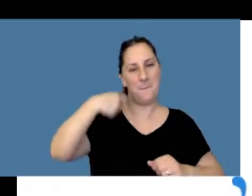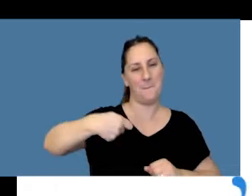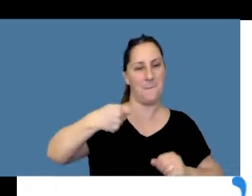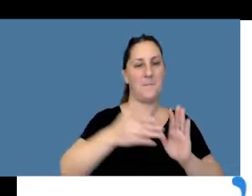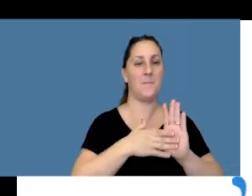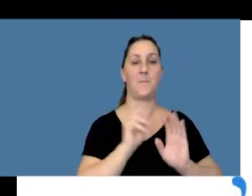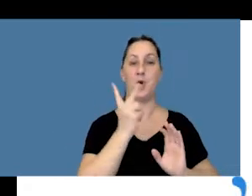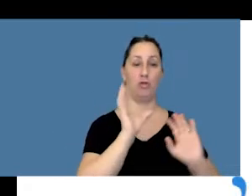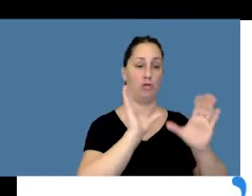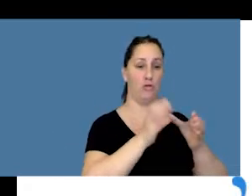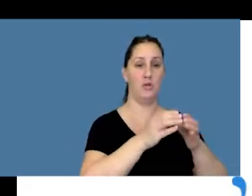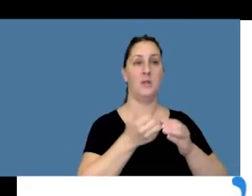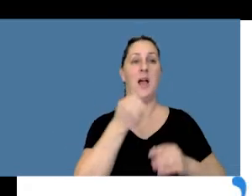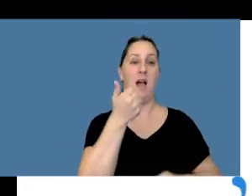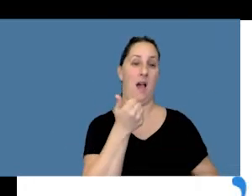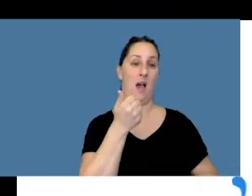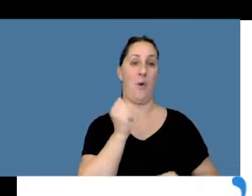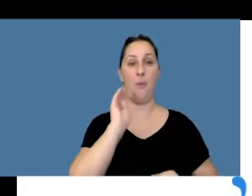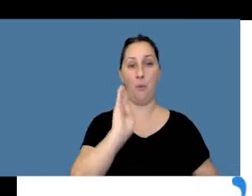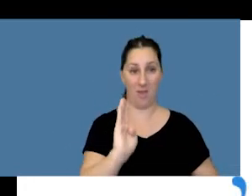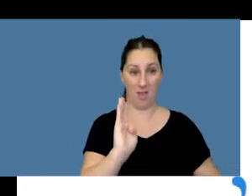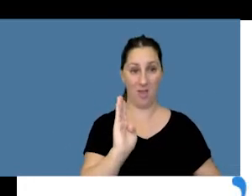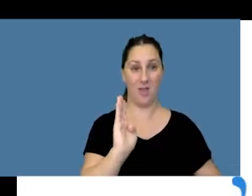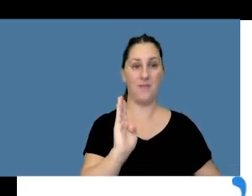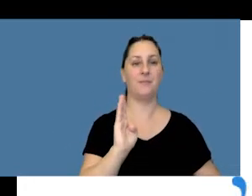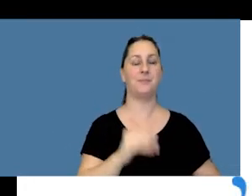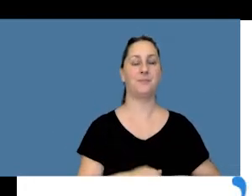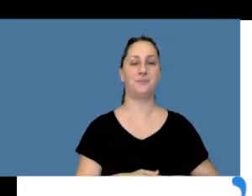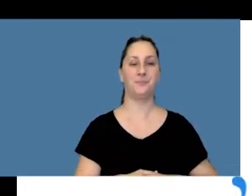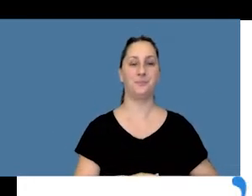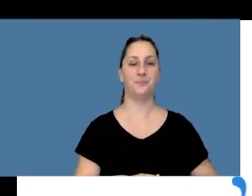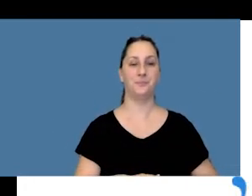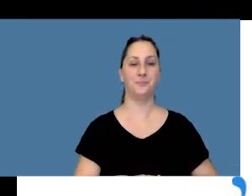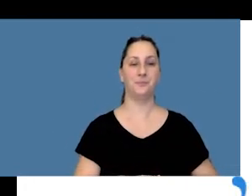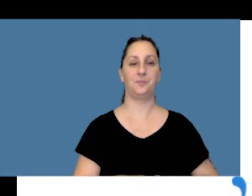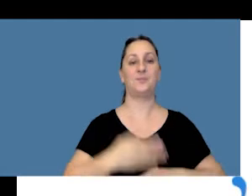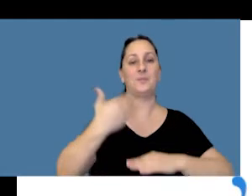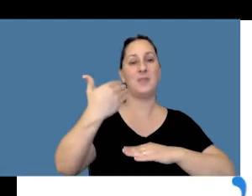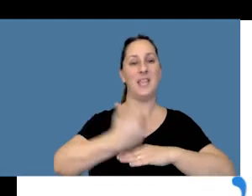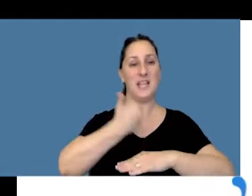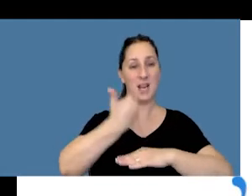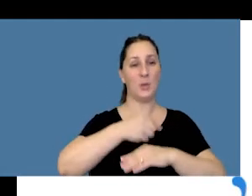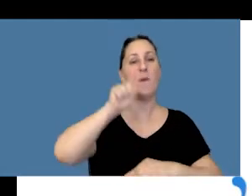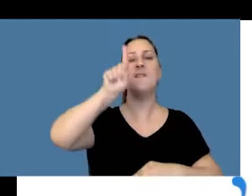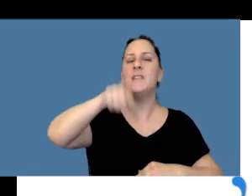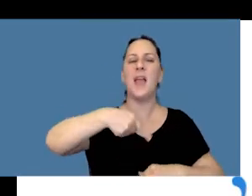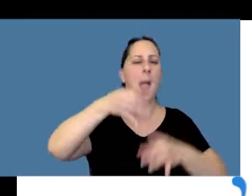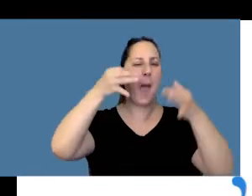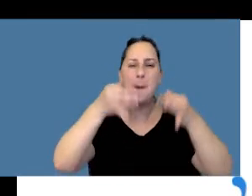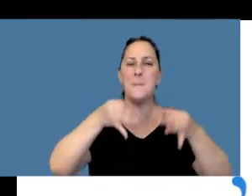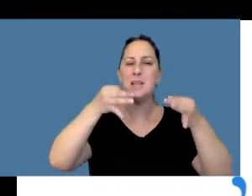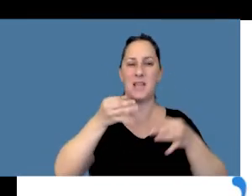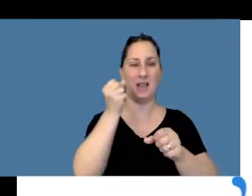2 categorías menores, en la medida que sus ingresos provengan exclusivamente de